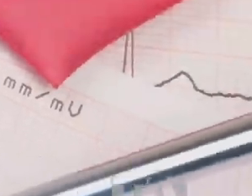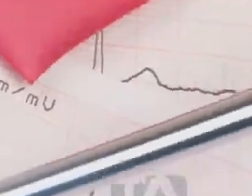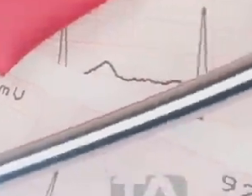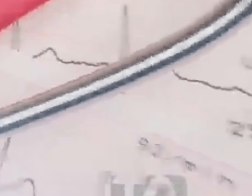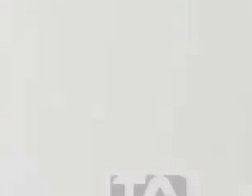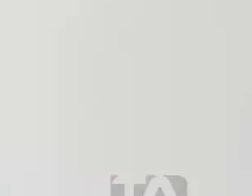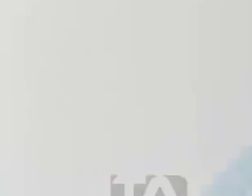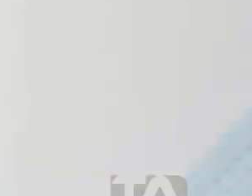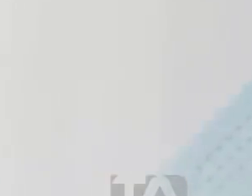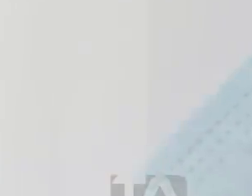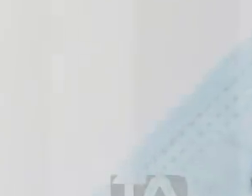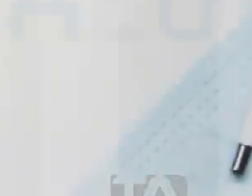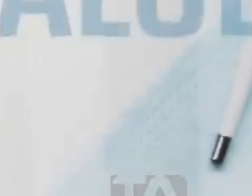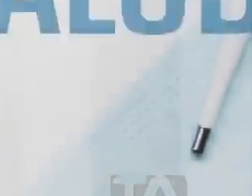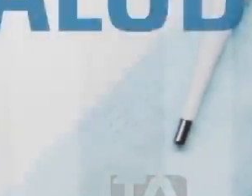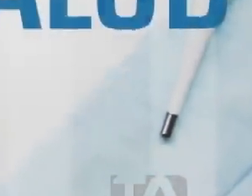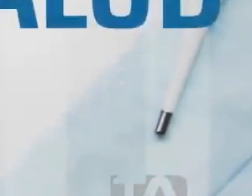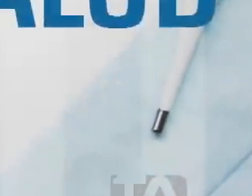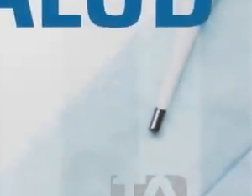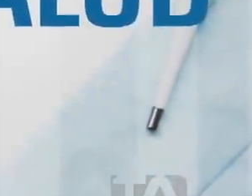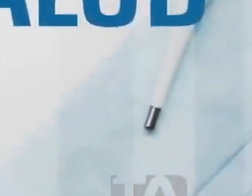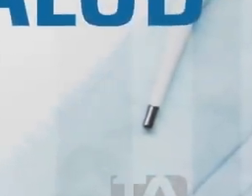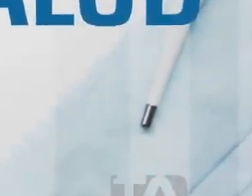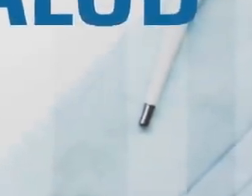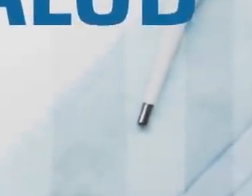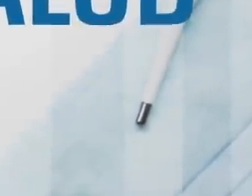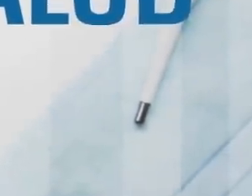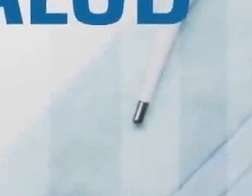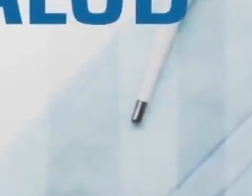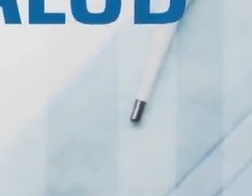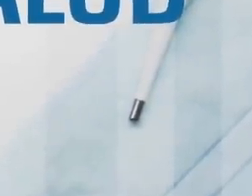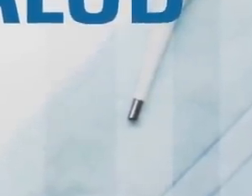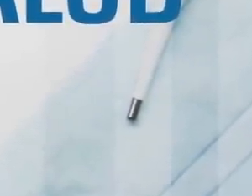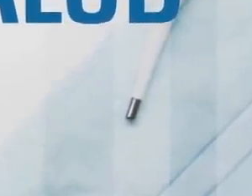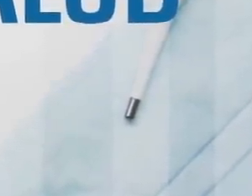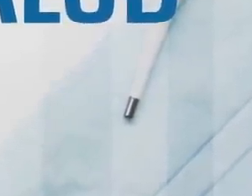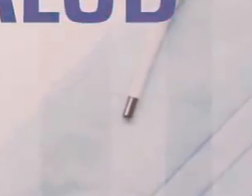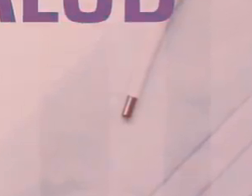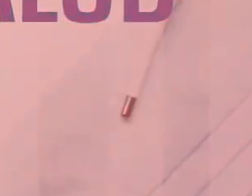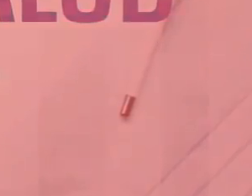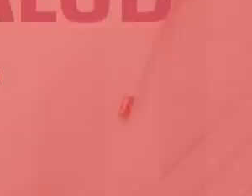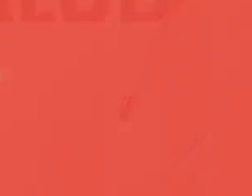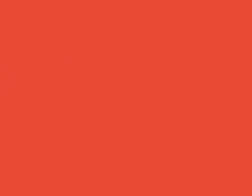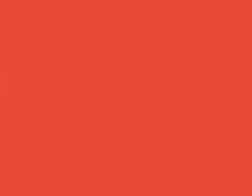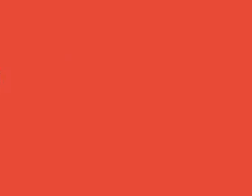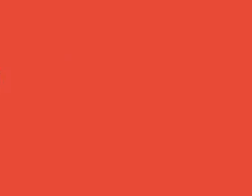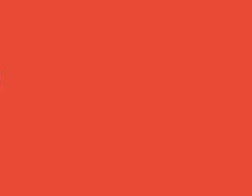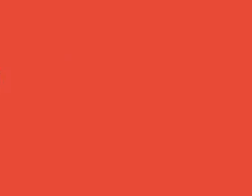Salud.